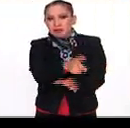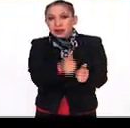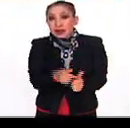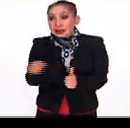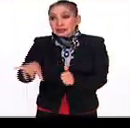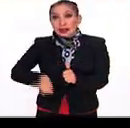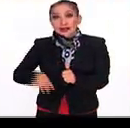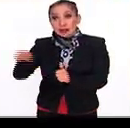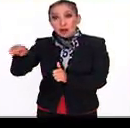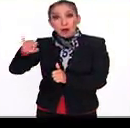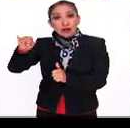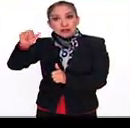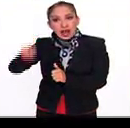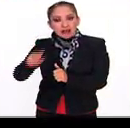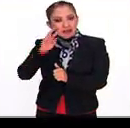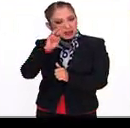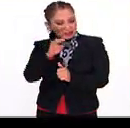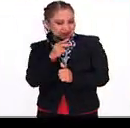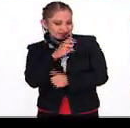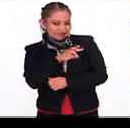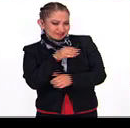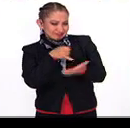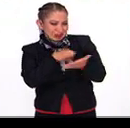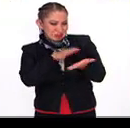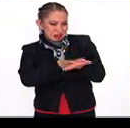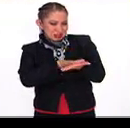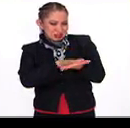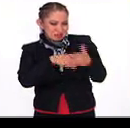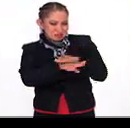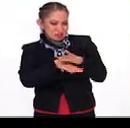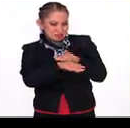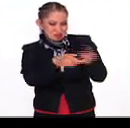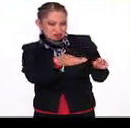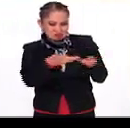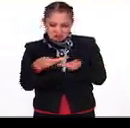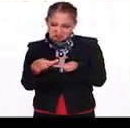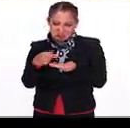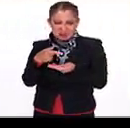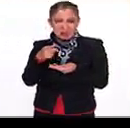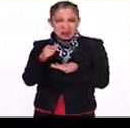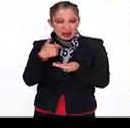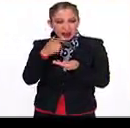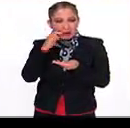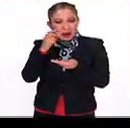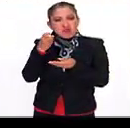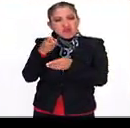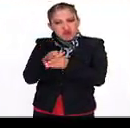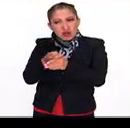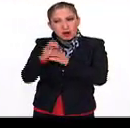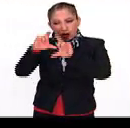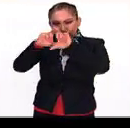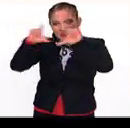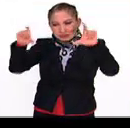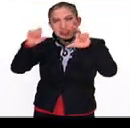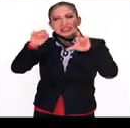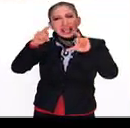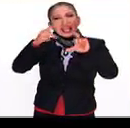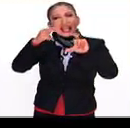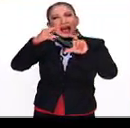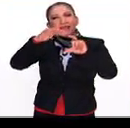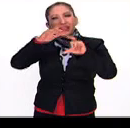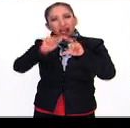es interesante cómo él negocia con un medio con el que todavía utiliza el borde duro de la serigrafía,